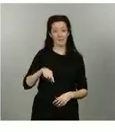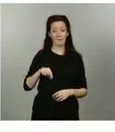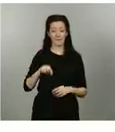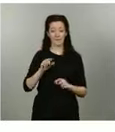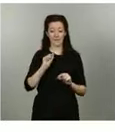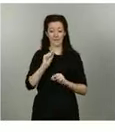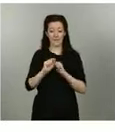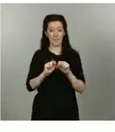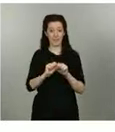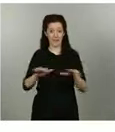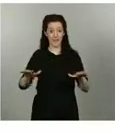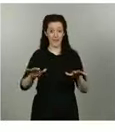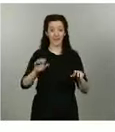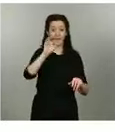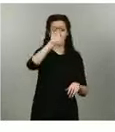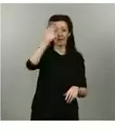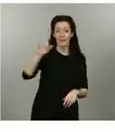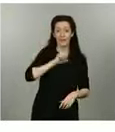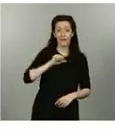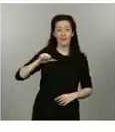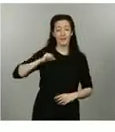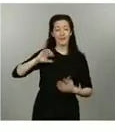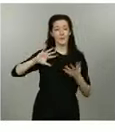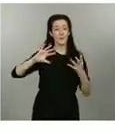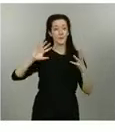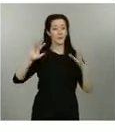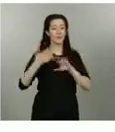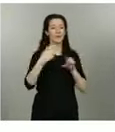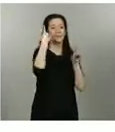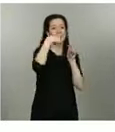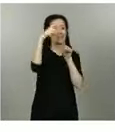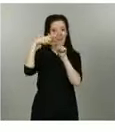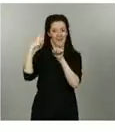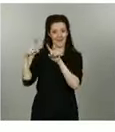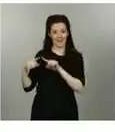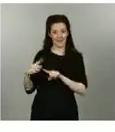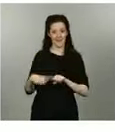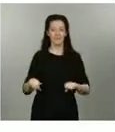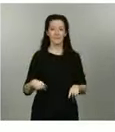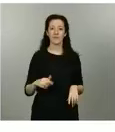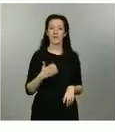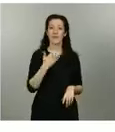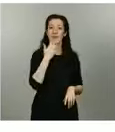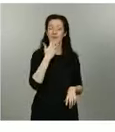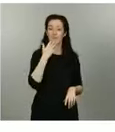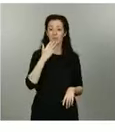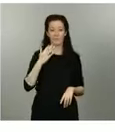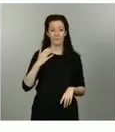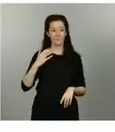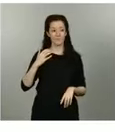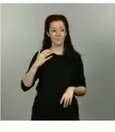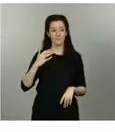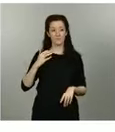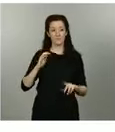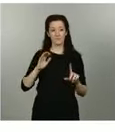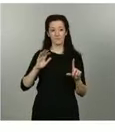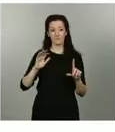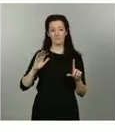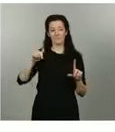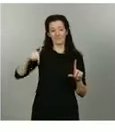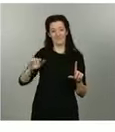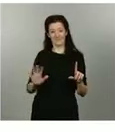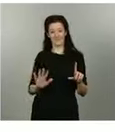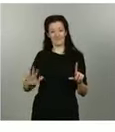territorios. Pueden ver abajo a la derecha del todo, en color más rojizo, la evolución global